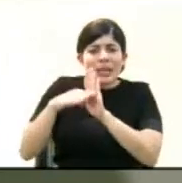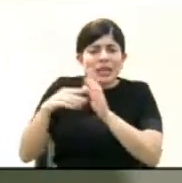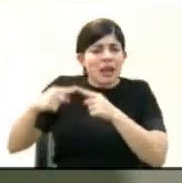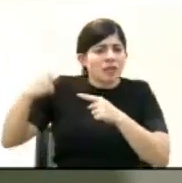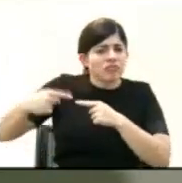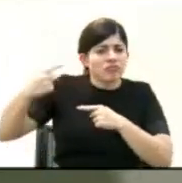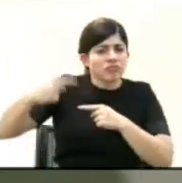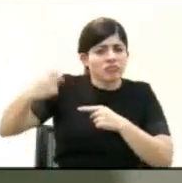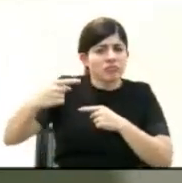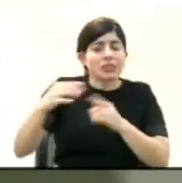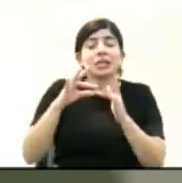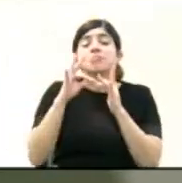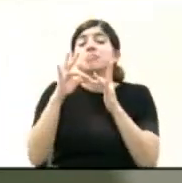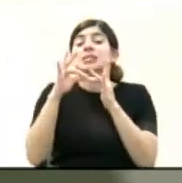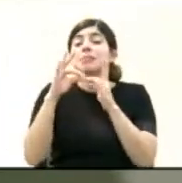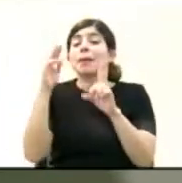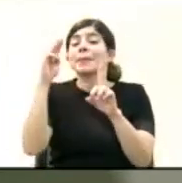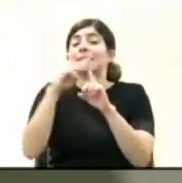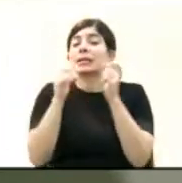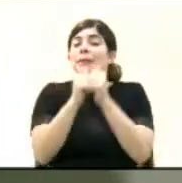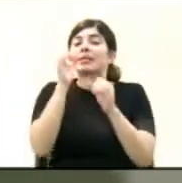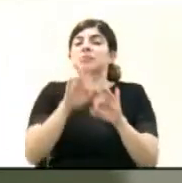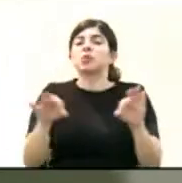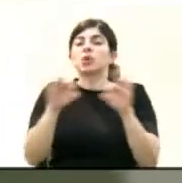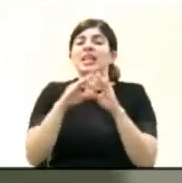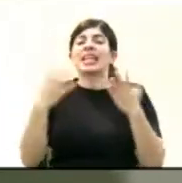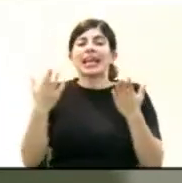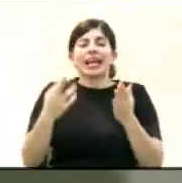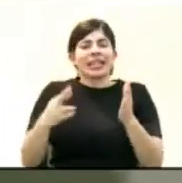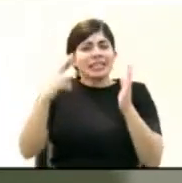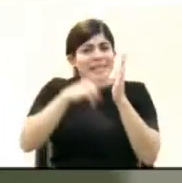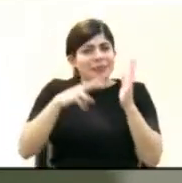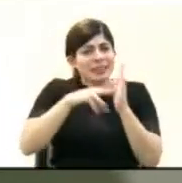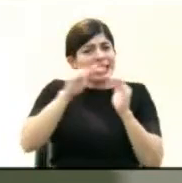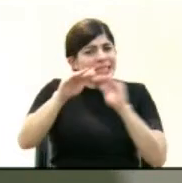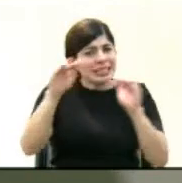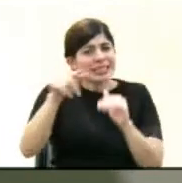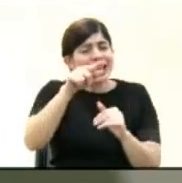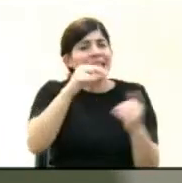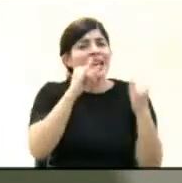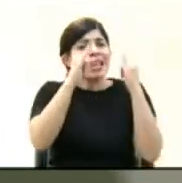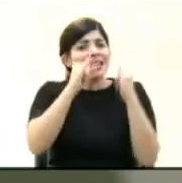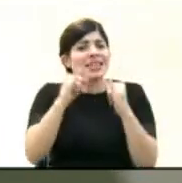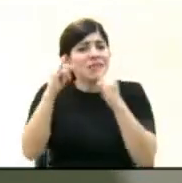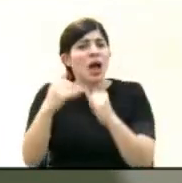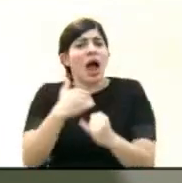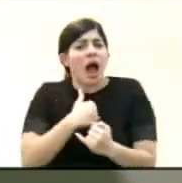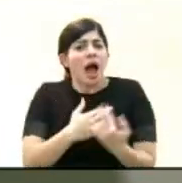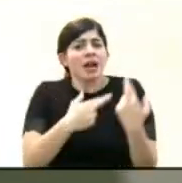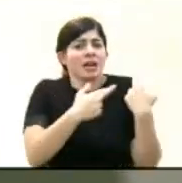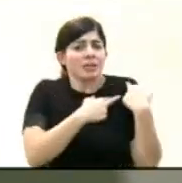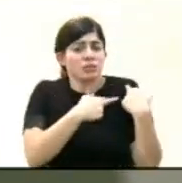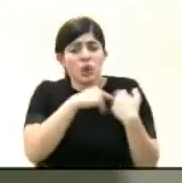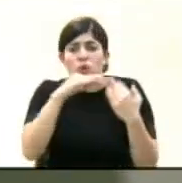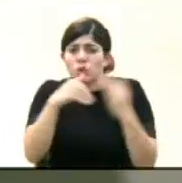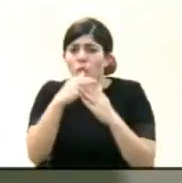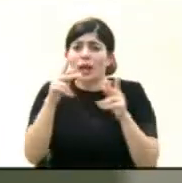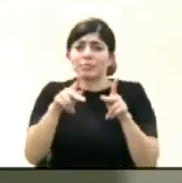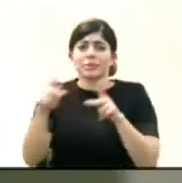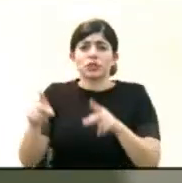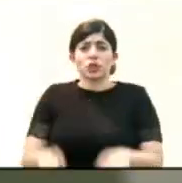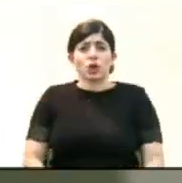Creo que el mensaje central, lo más importante, es insistir en la responsabilidad individual de cada costarricense y de cada